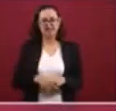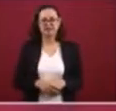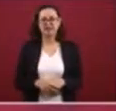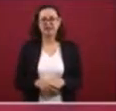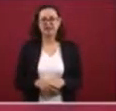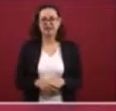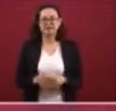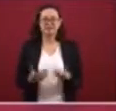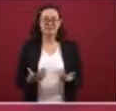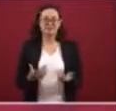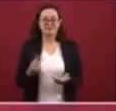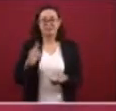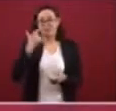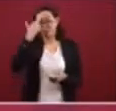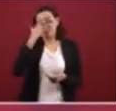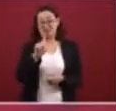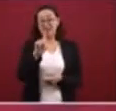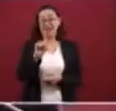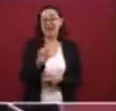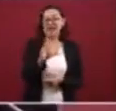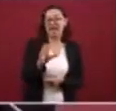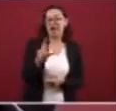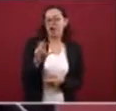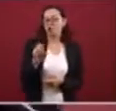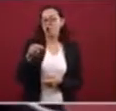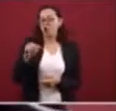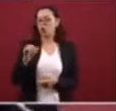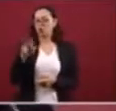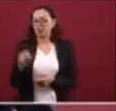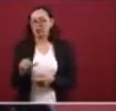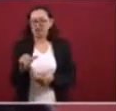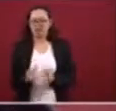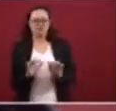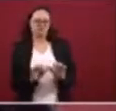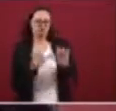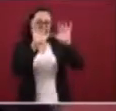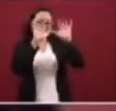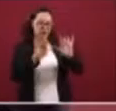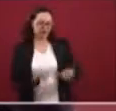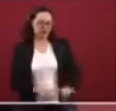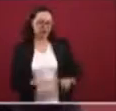Las notas de la crónica fueron las que sirvieron